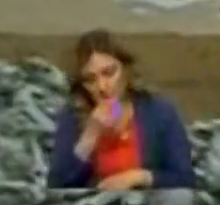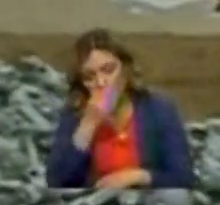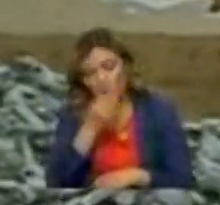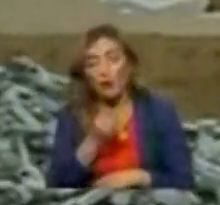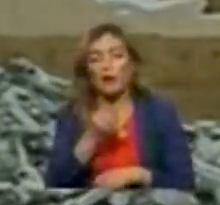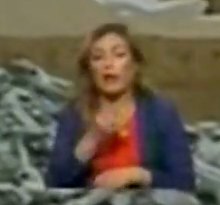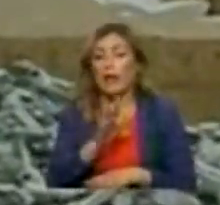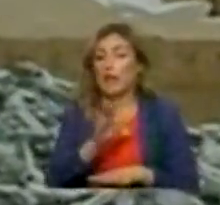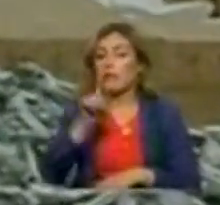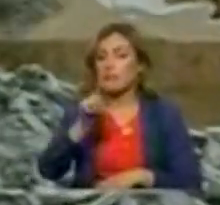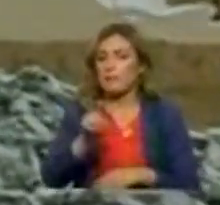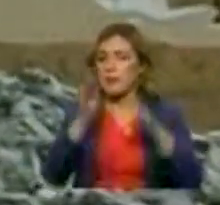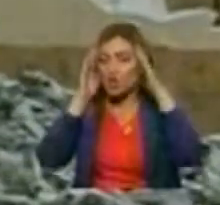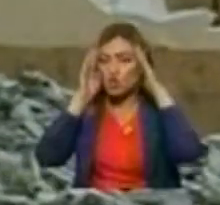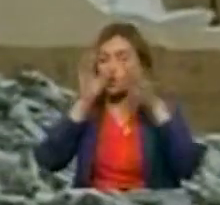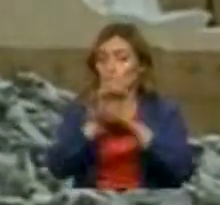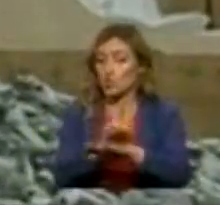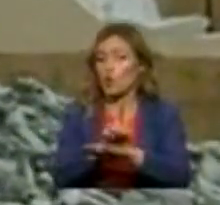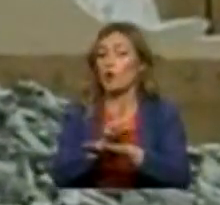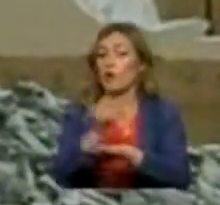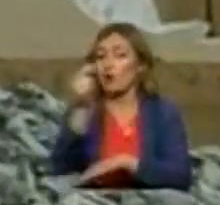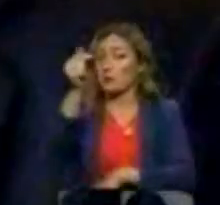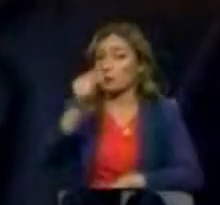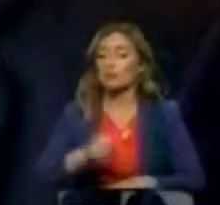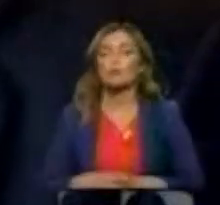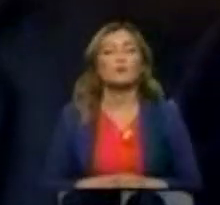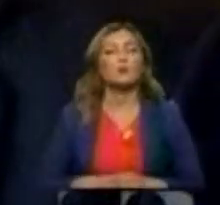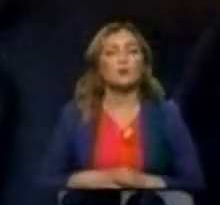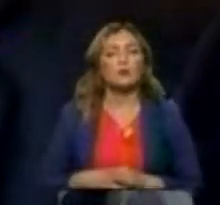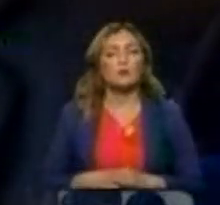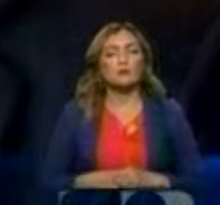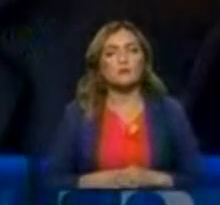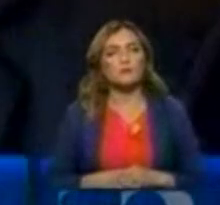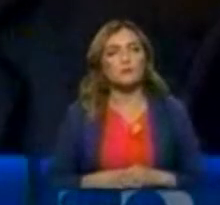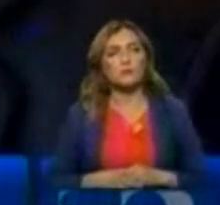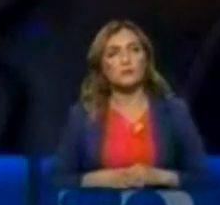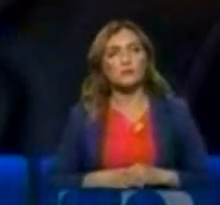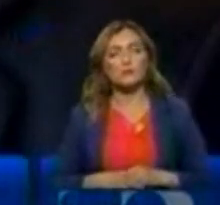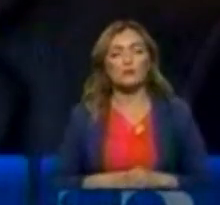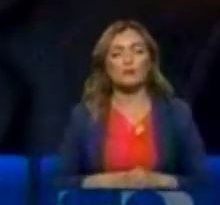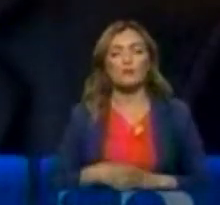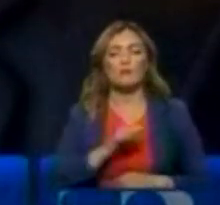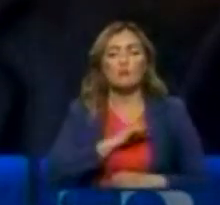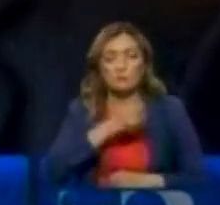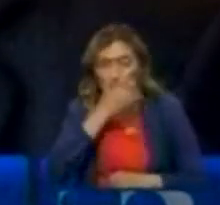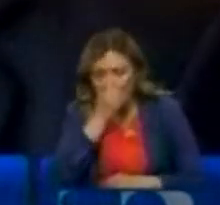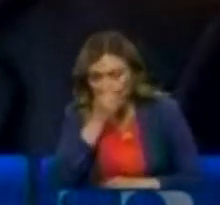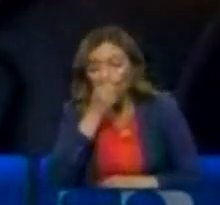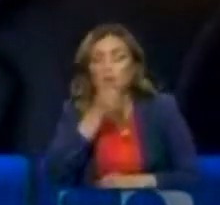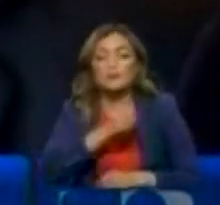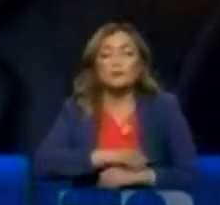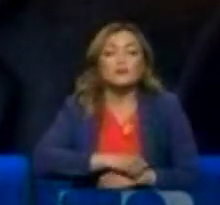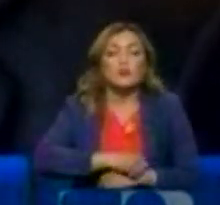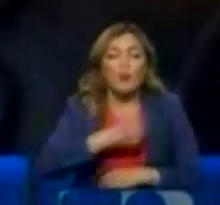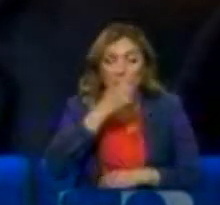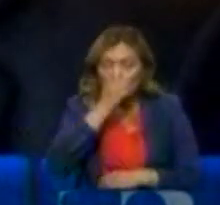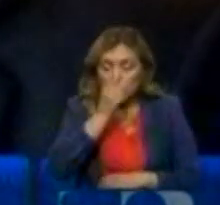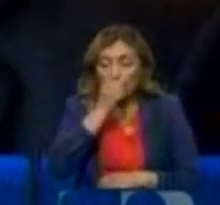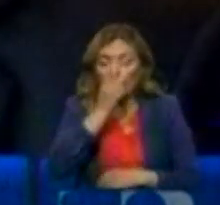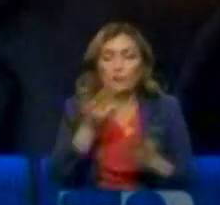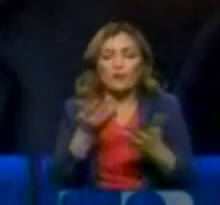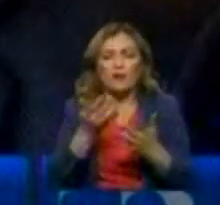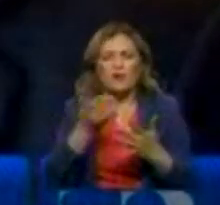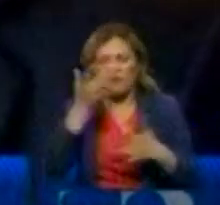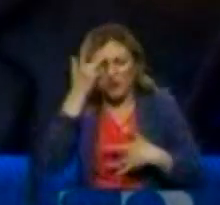éste debe recibir atención médica de inmediato que si por ejemplo tiene síntomas de gripe que no necesariamente significa